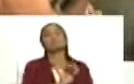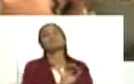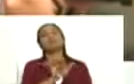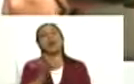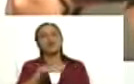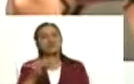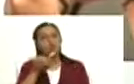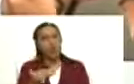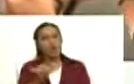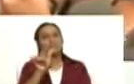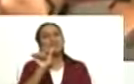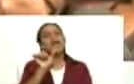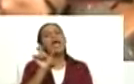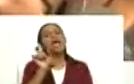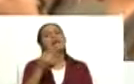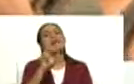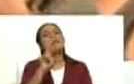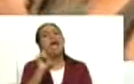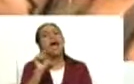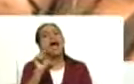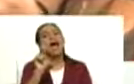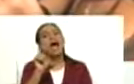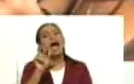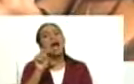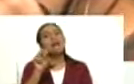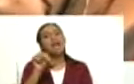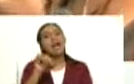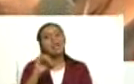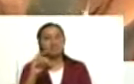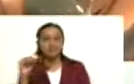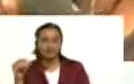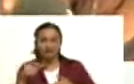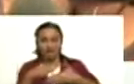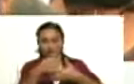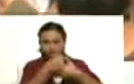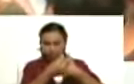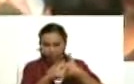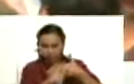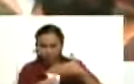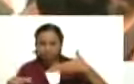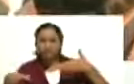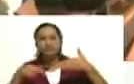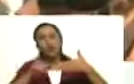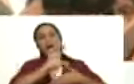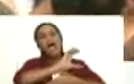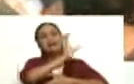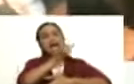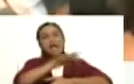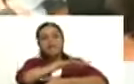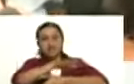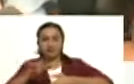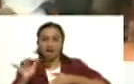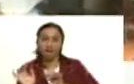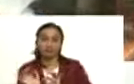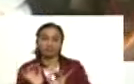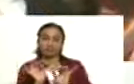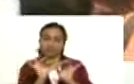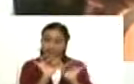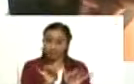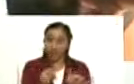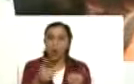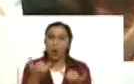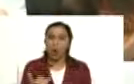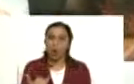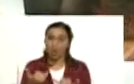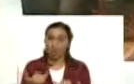ser presidente de la CELAC, y ha demostrado la gran capacidad política, diplomática. Así que bueno, ya se